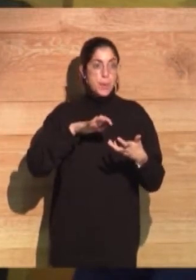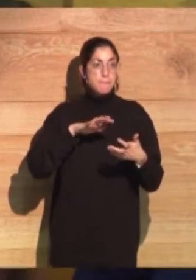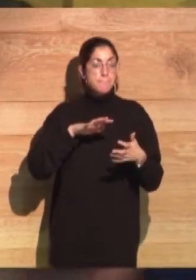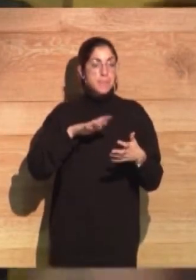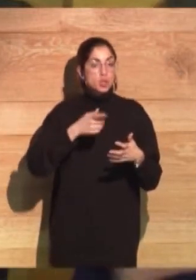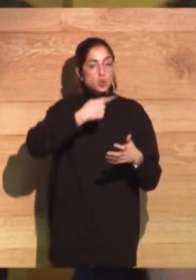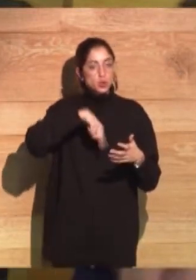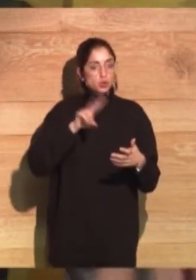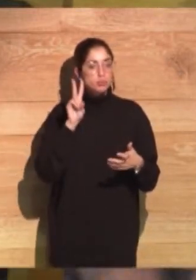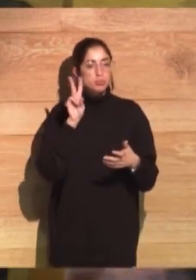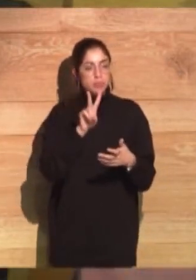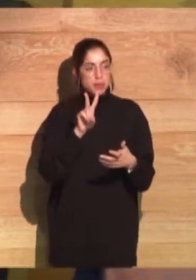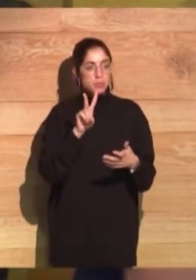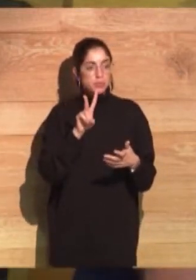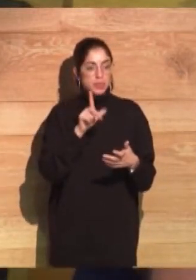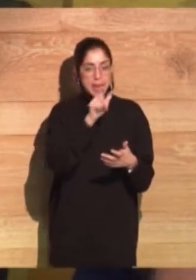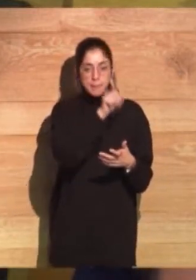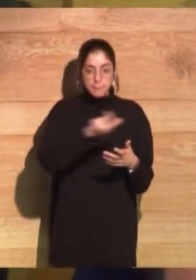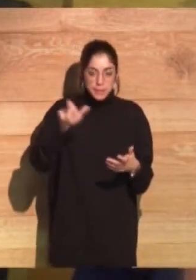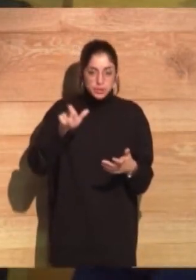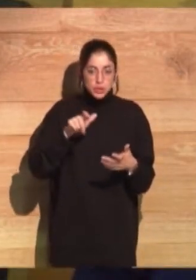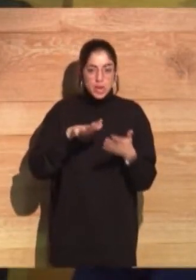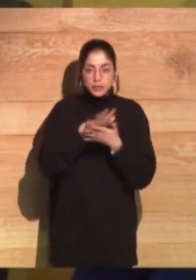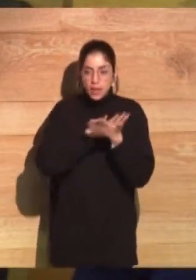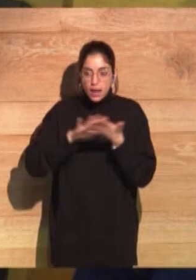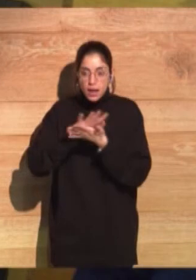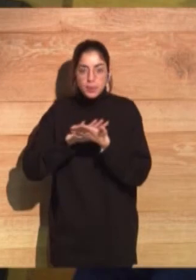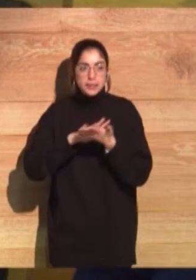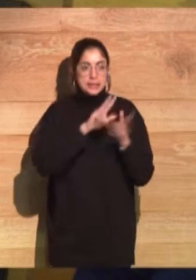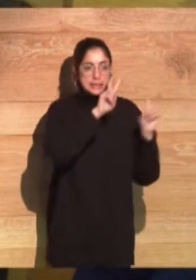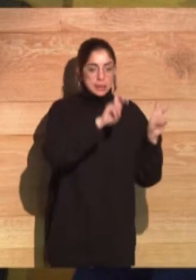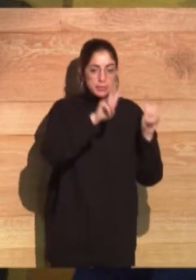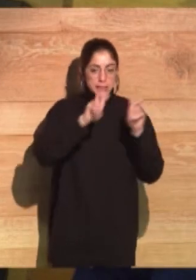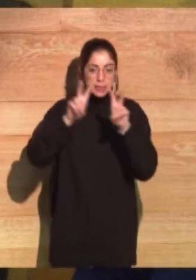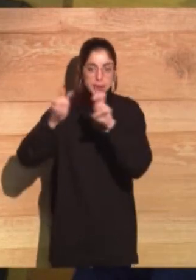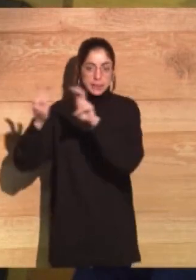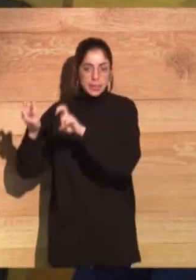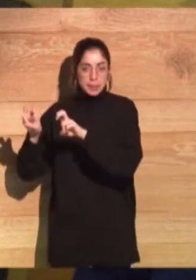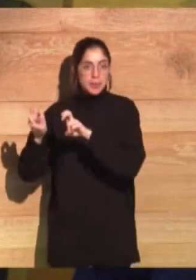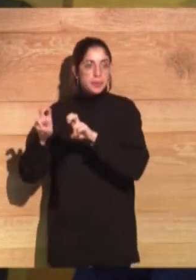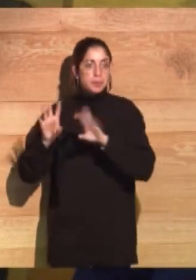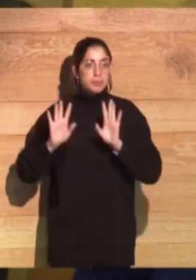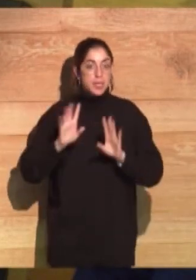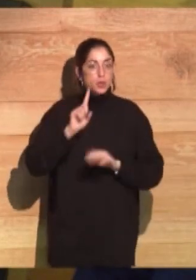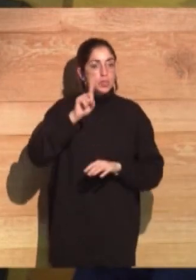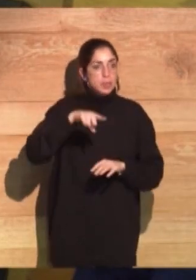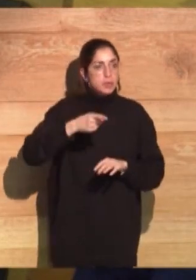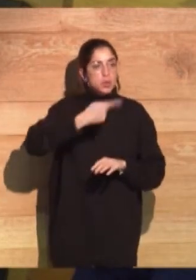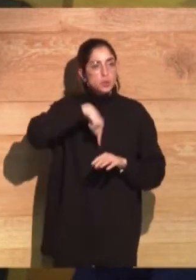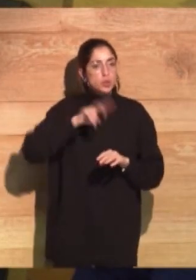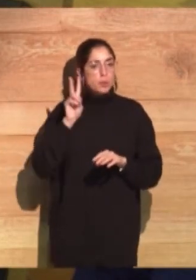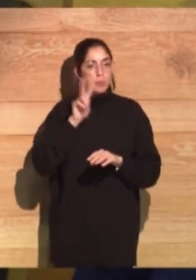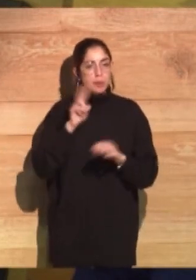estamos viendo a la gente hablar de diferentes temas, pero también estamos